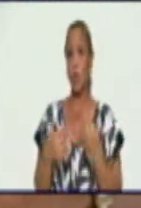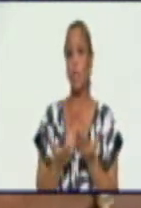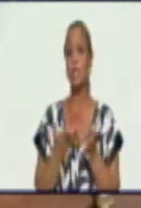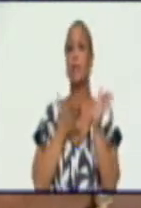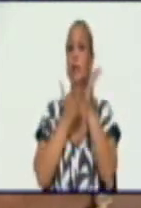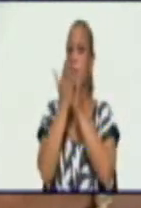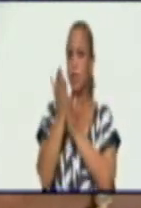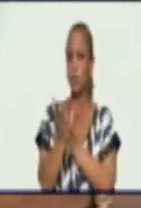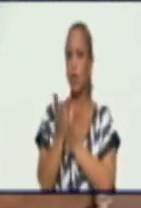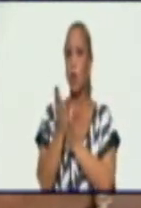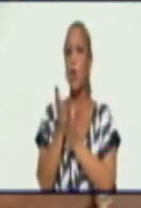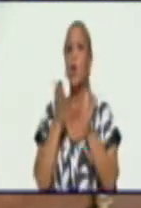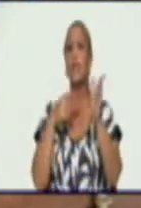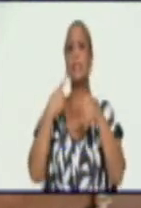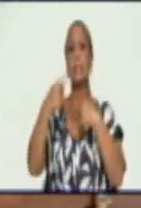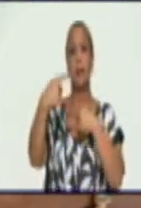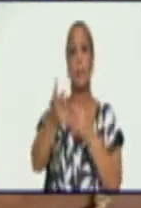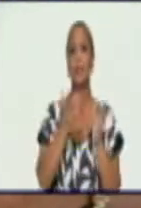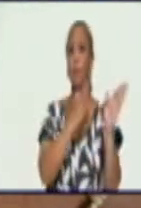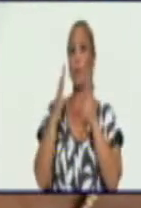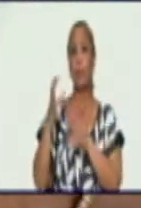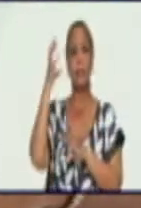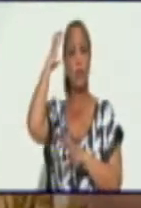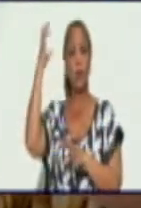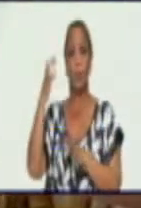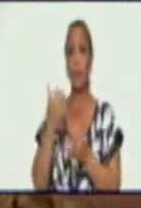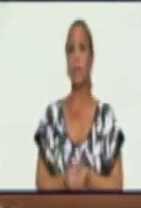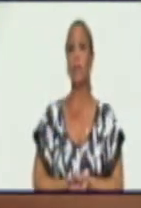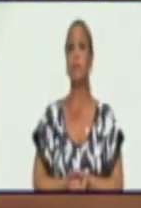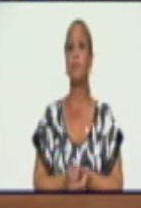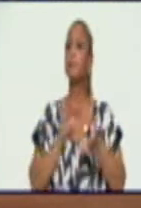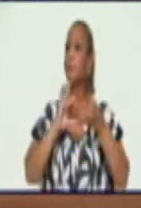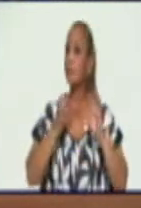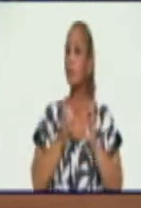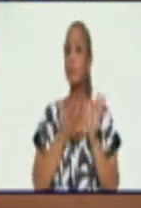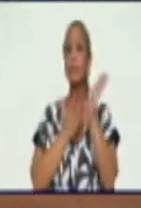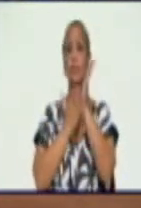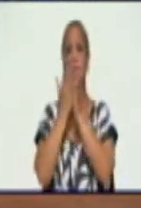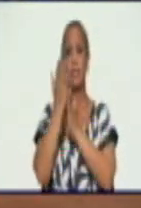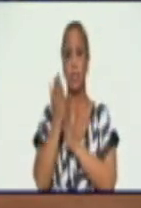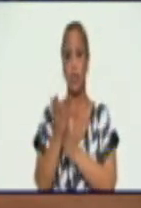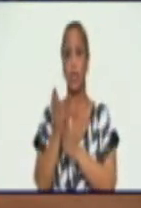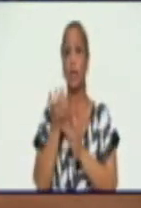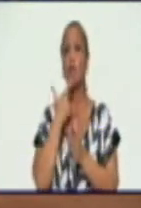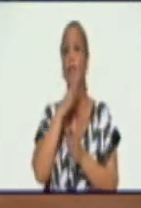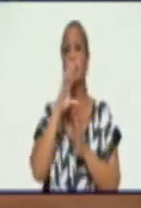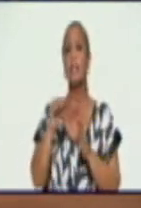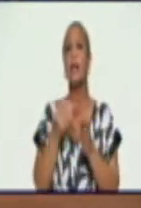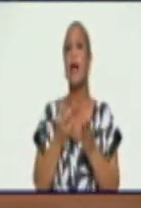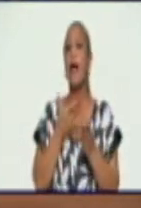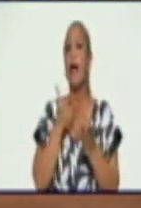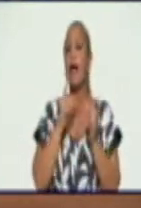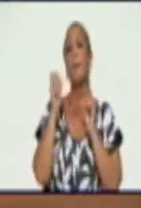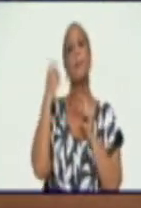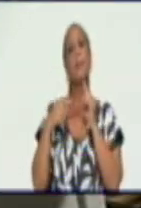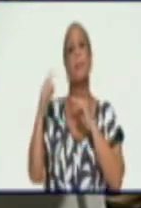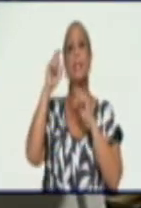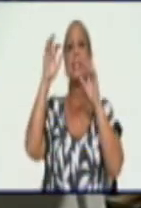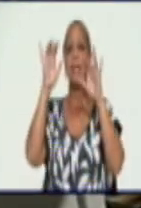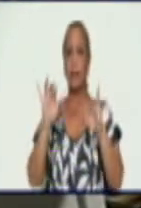parte del gobierno y también se han emitido una serie de indicaciones también nos referí a nuestro primer secretario